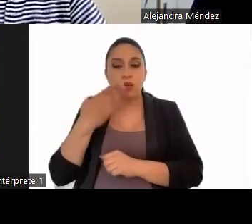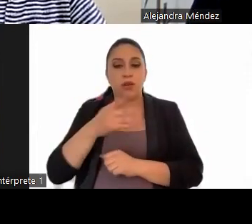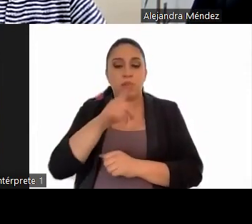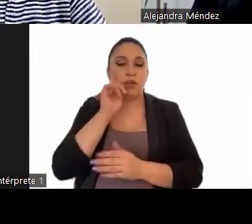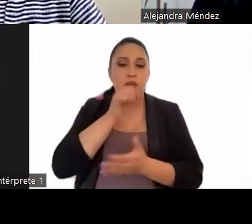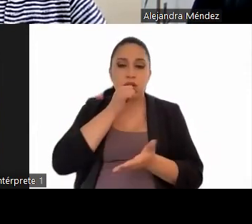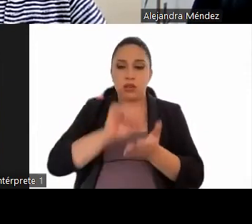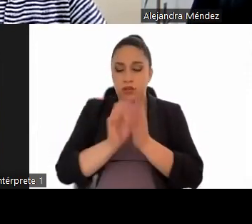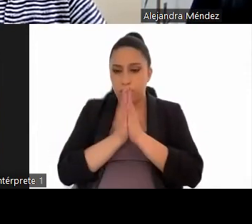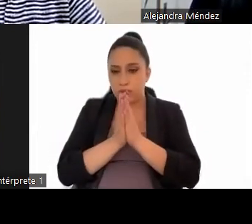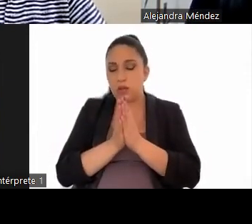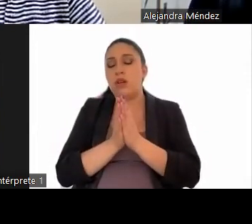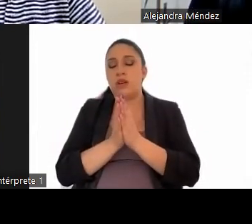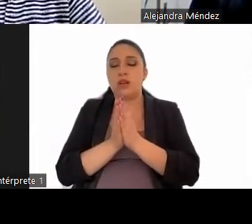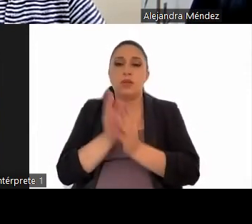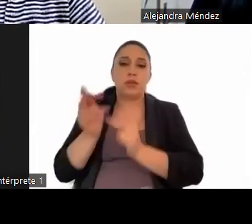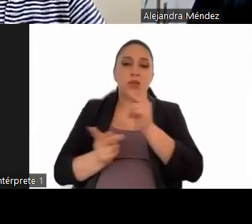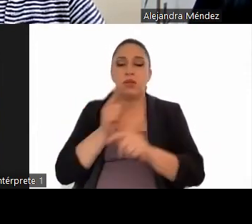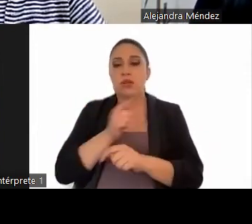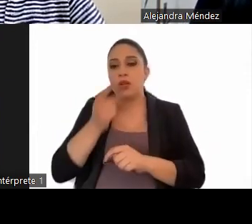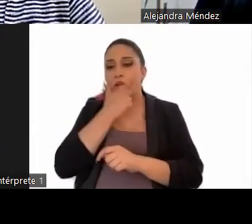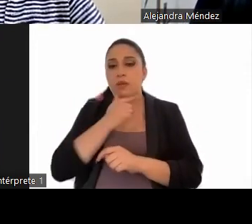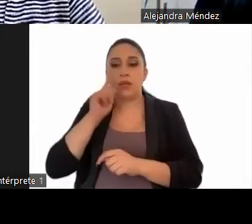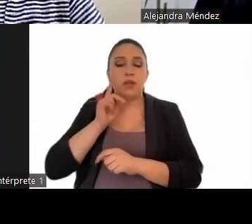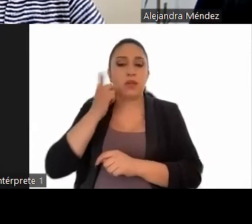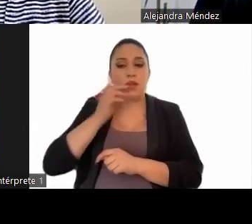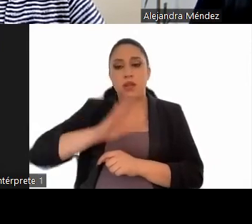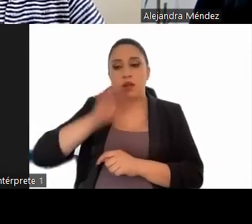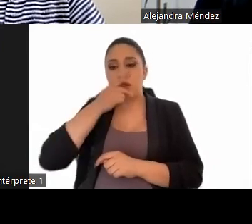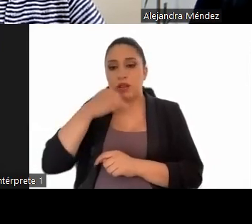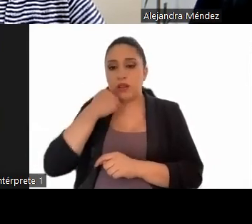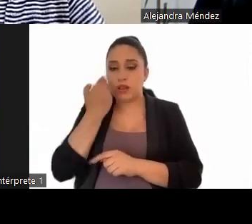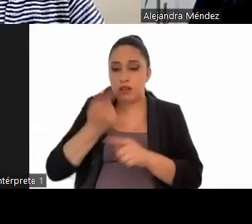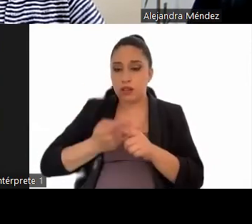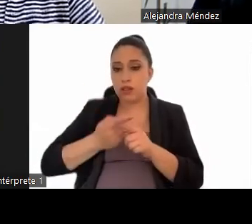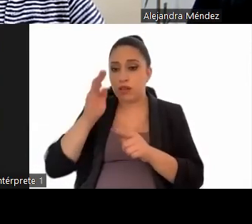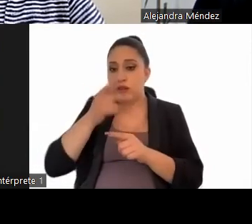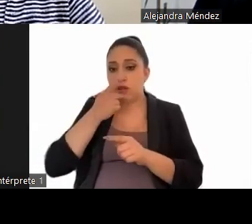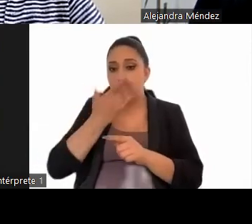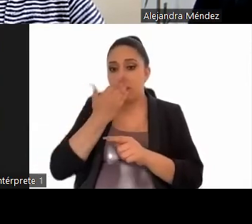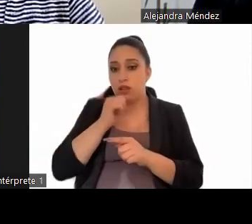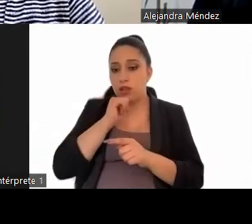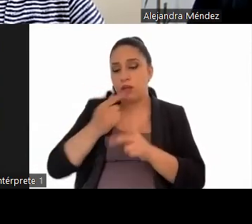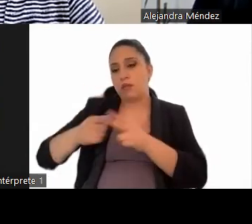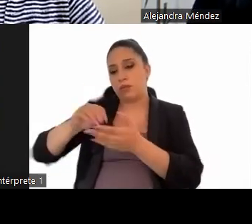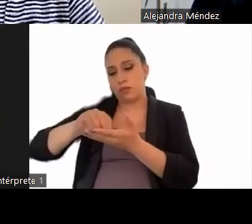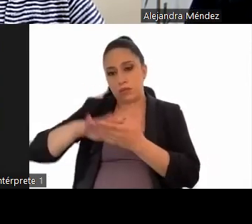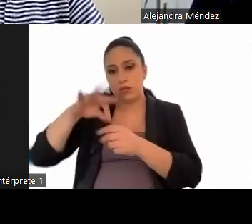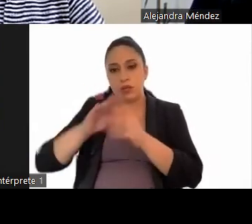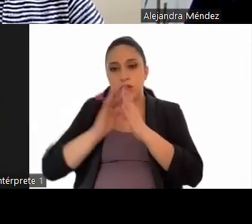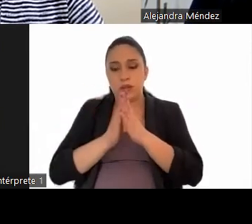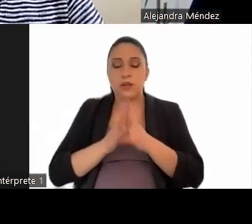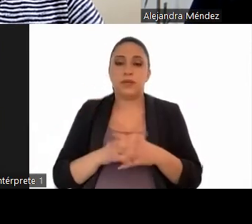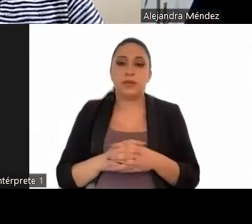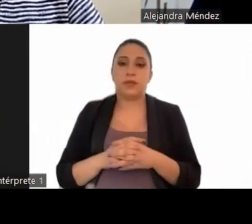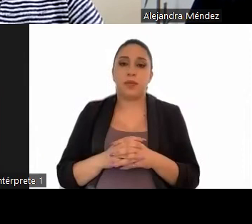consideración, dispensando su lectura y de no haber intervenciones, proceda con la votación nominal. Está a consideración